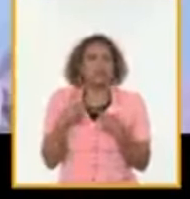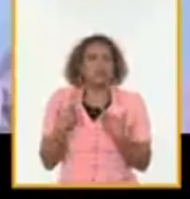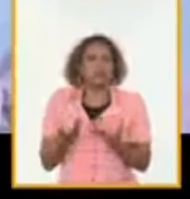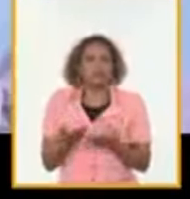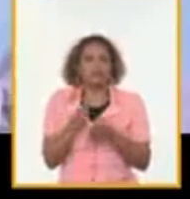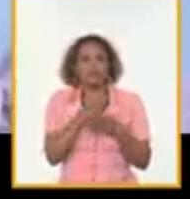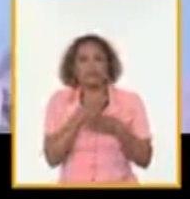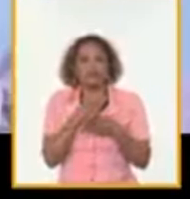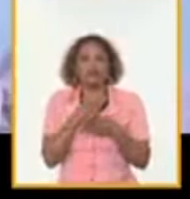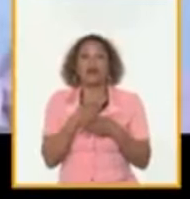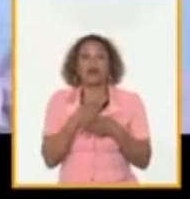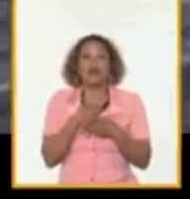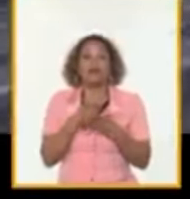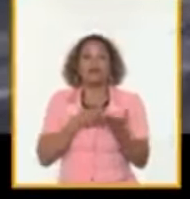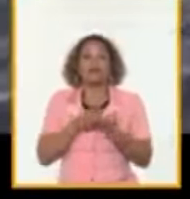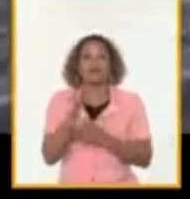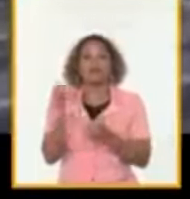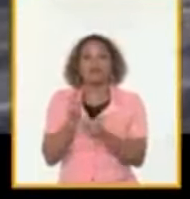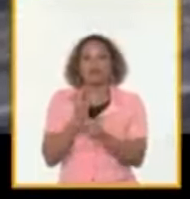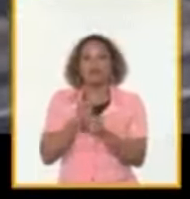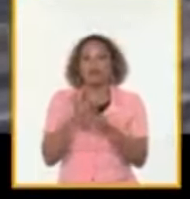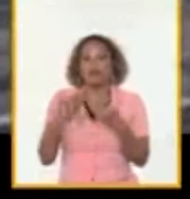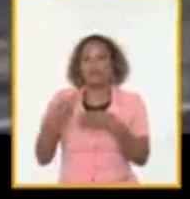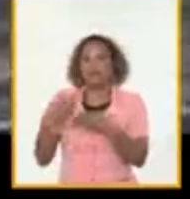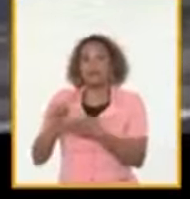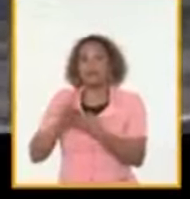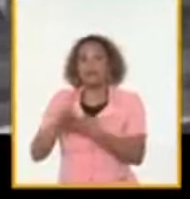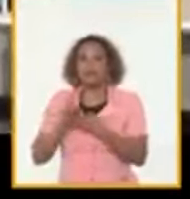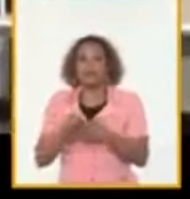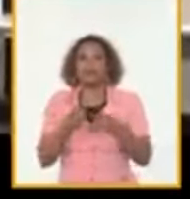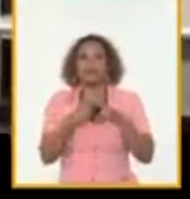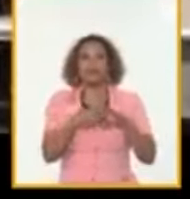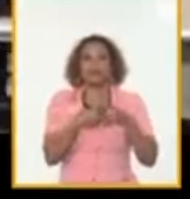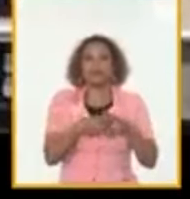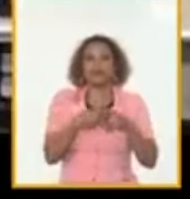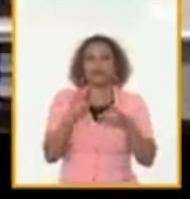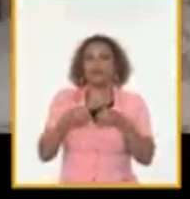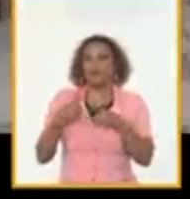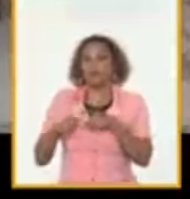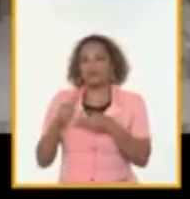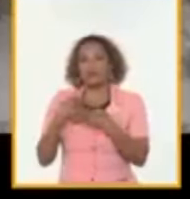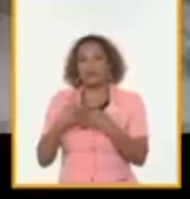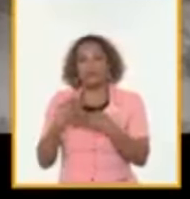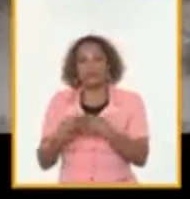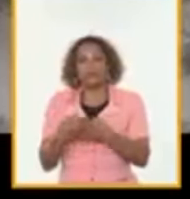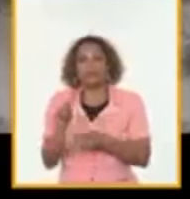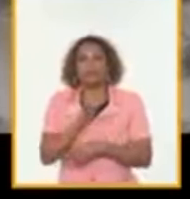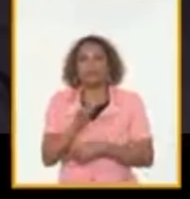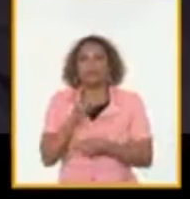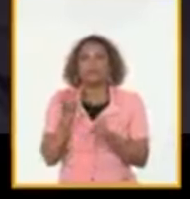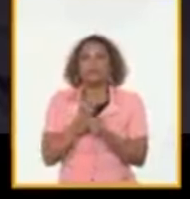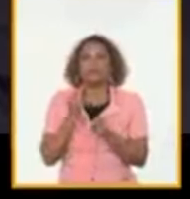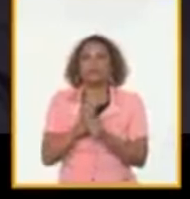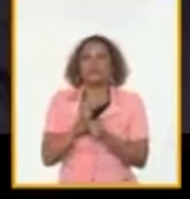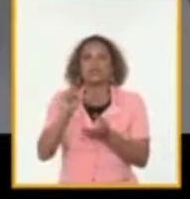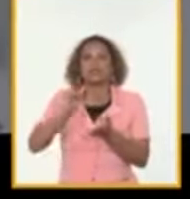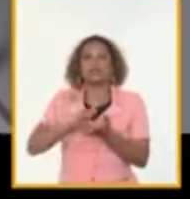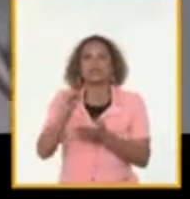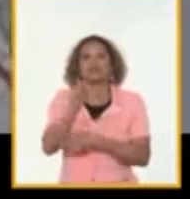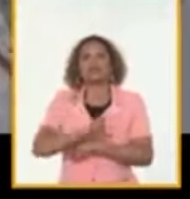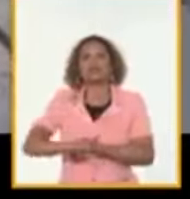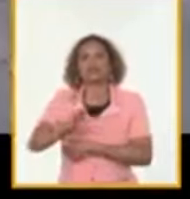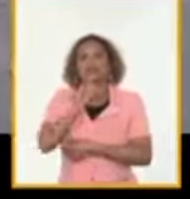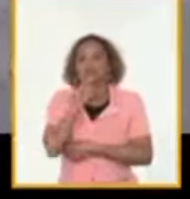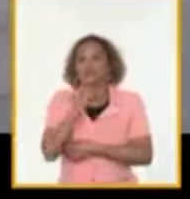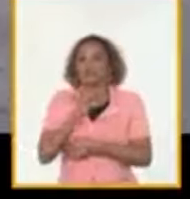nosotros seguir trabajando en abrir nuevos servicios restaurar otros eh También trabajar en el tema de los centros sociales como sistema de atención a la